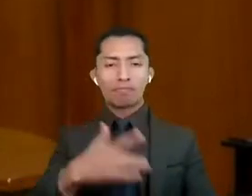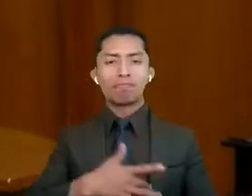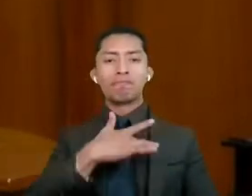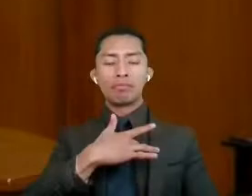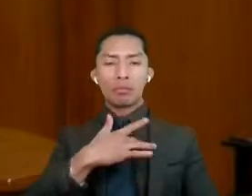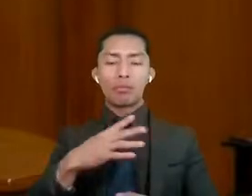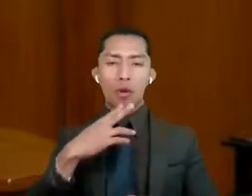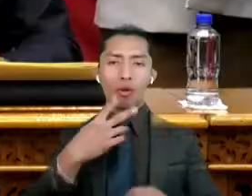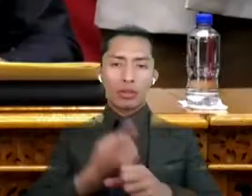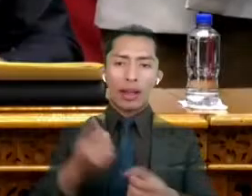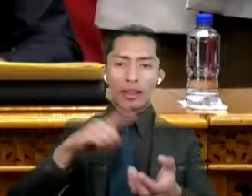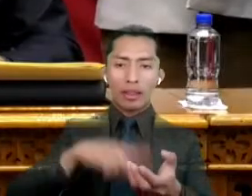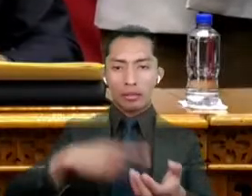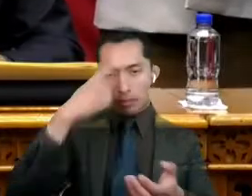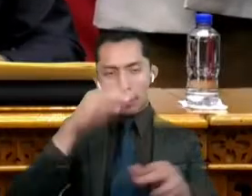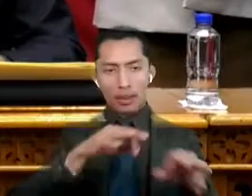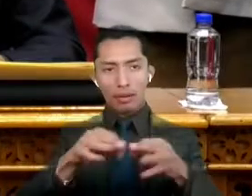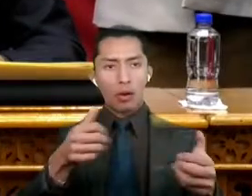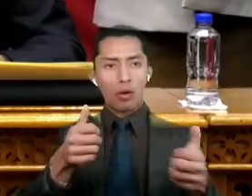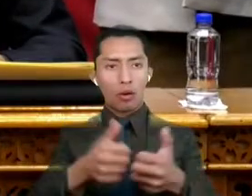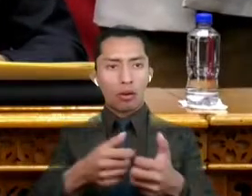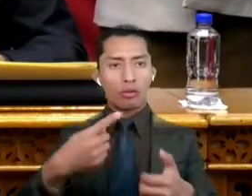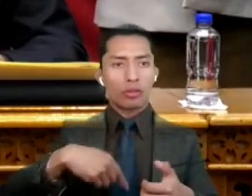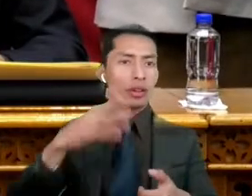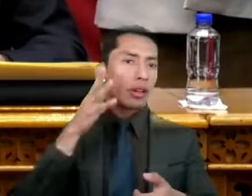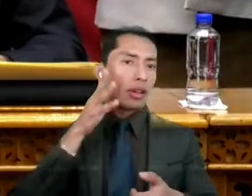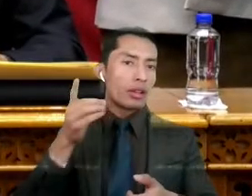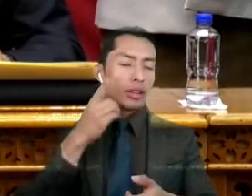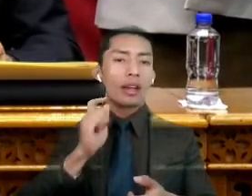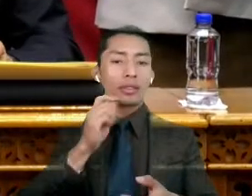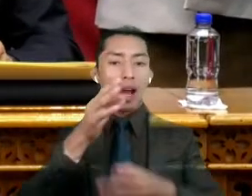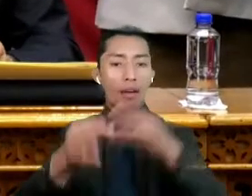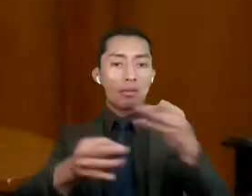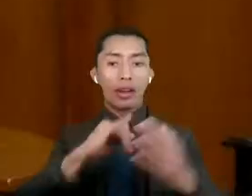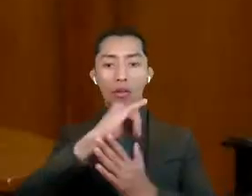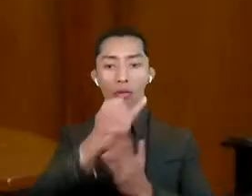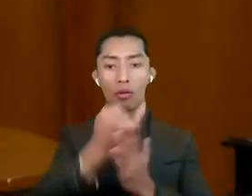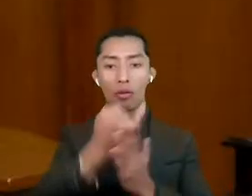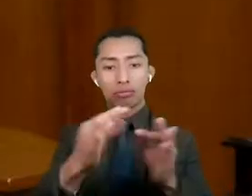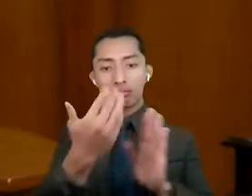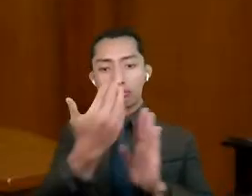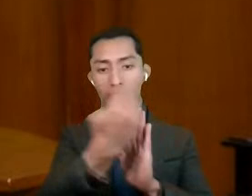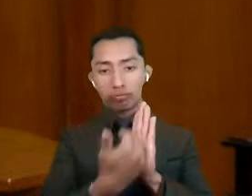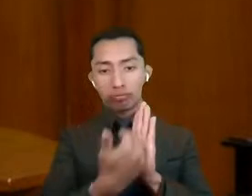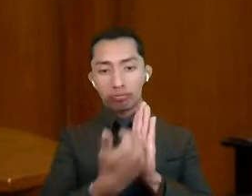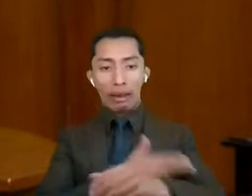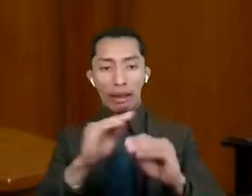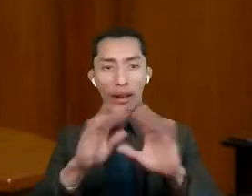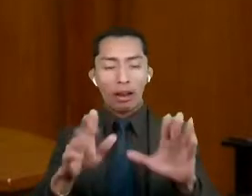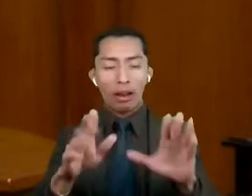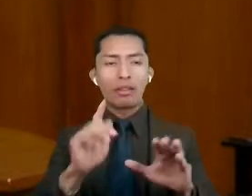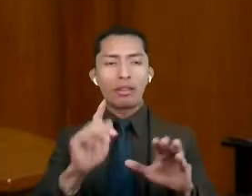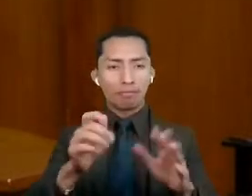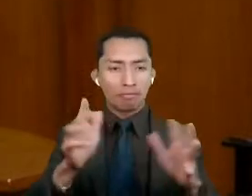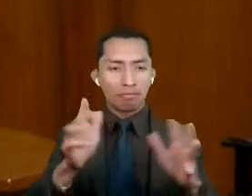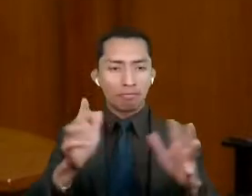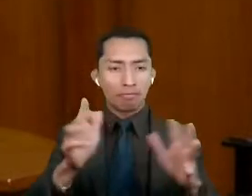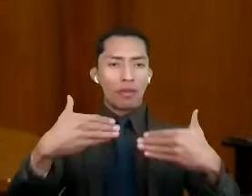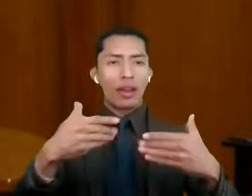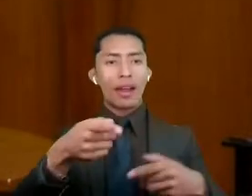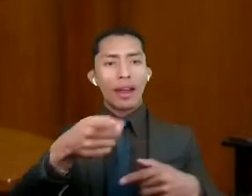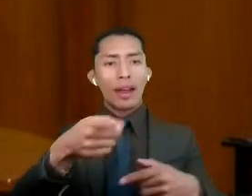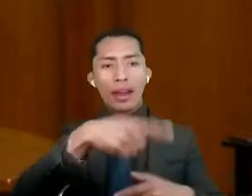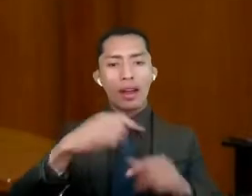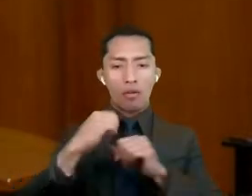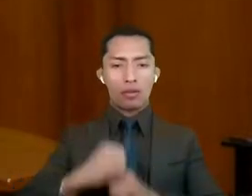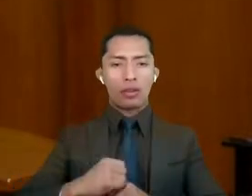esta legislatura. La rendición de cuentas fomenta la confianza de la ciudadanía en las autoridades, por